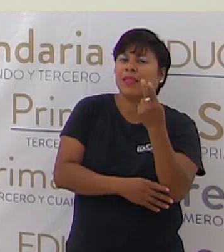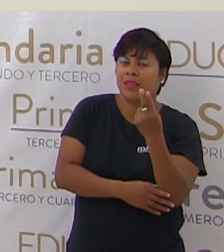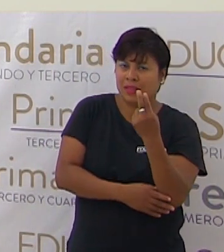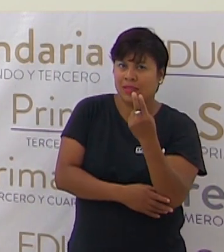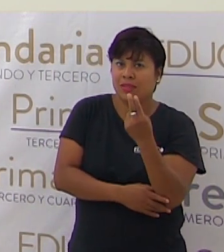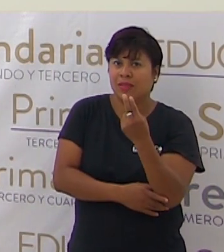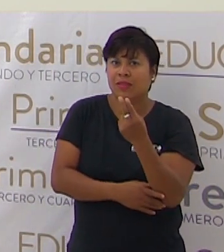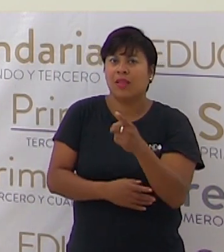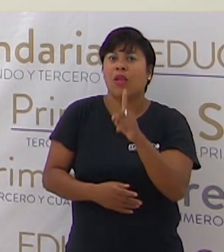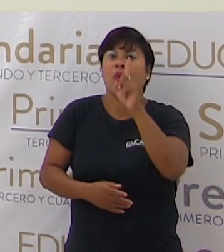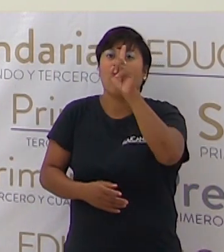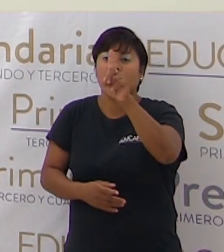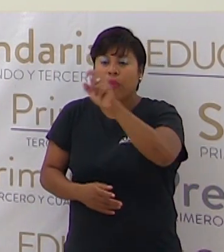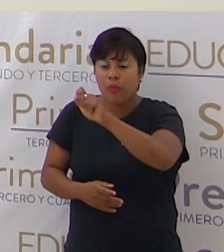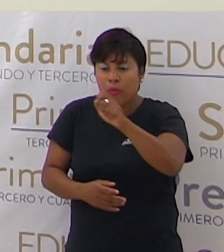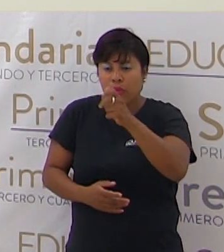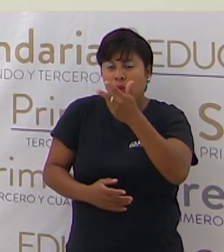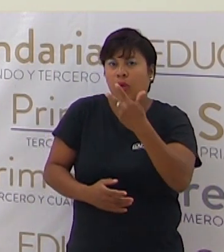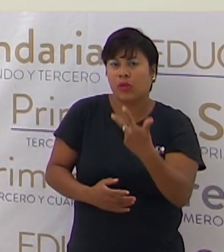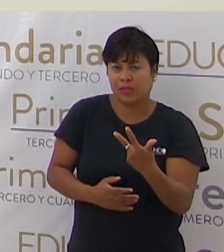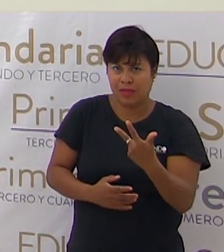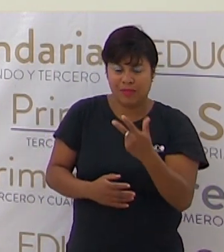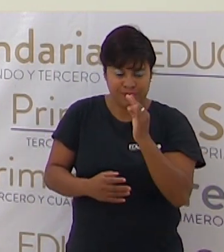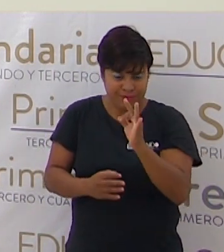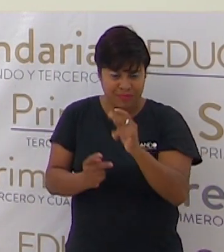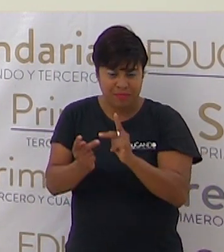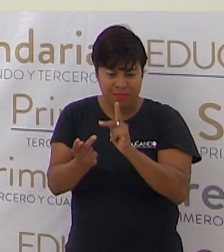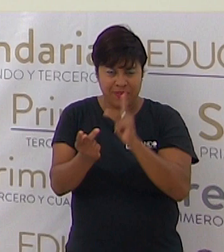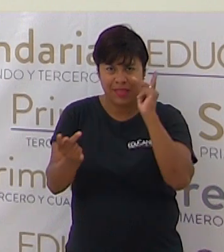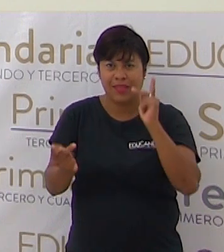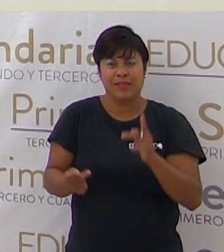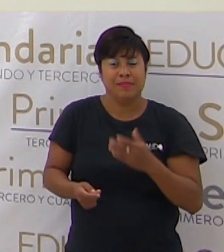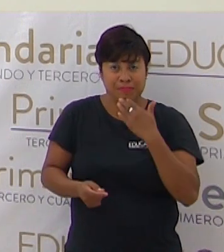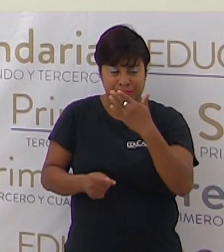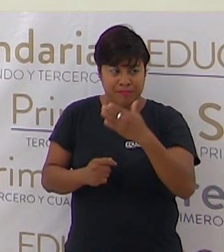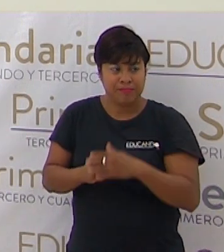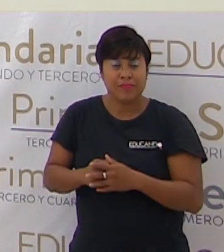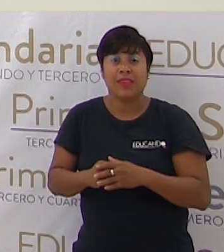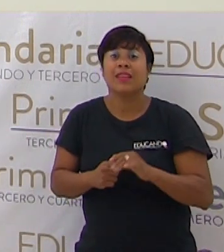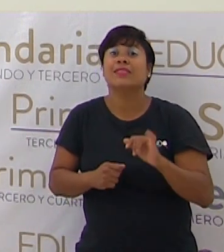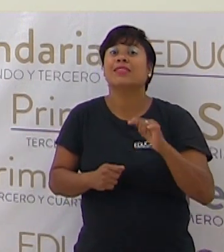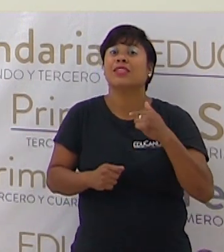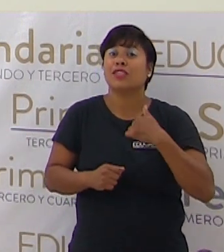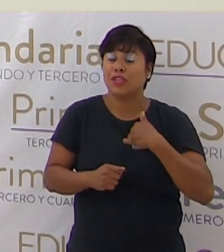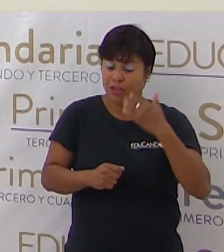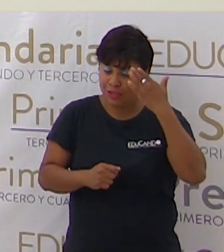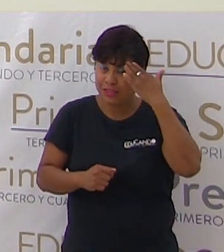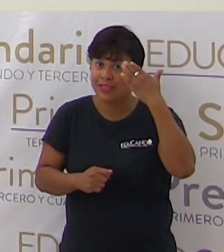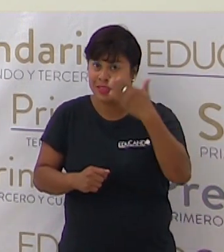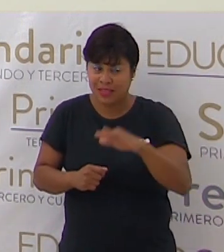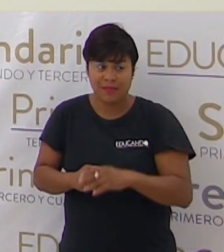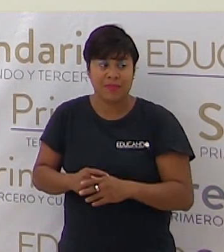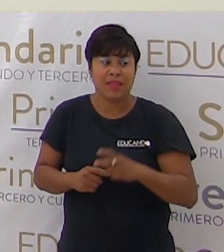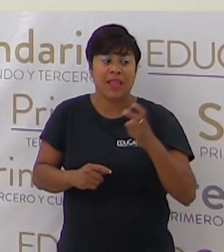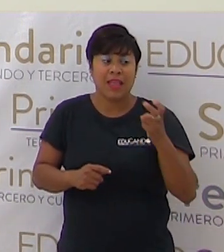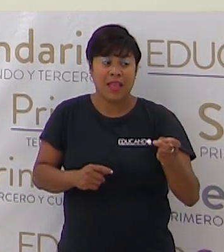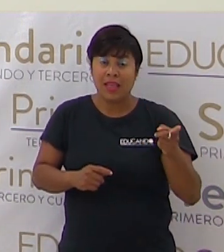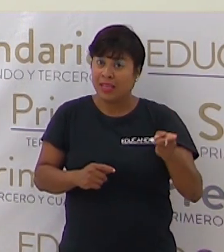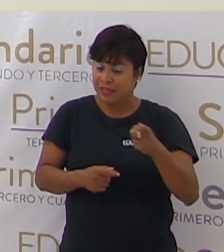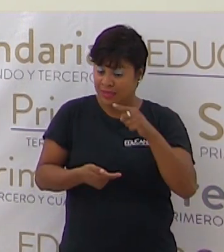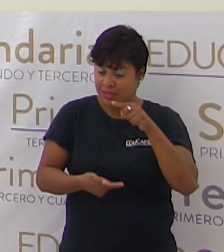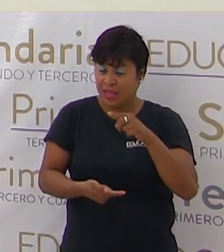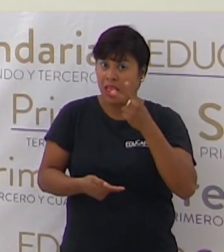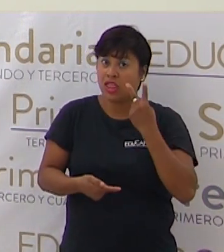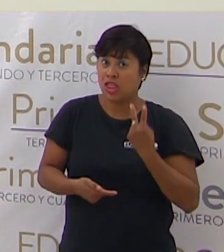Un octavo. Perfecto. Muy bien. Si yo sé que a este le caben